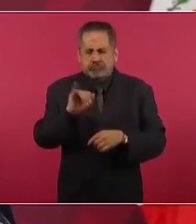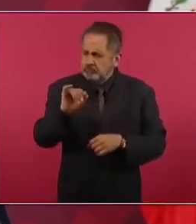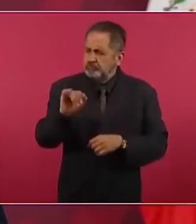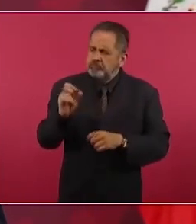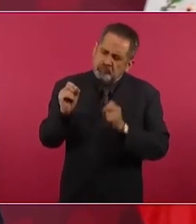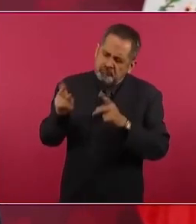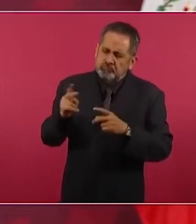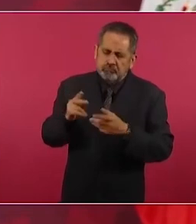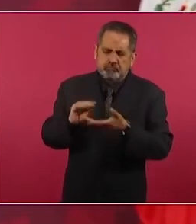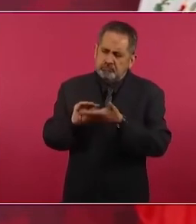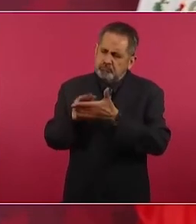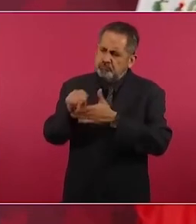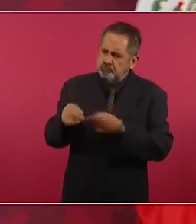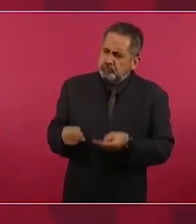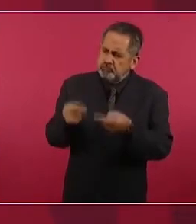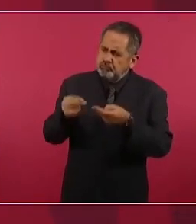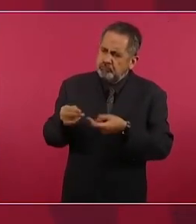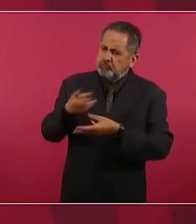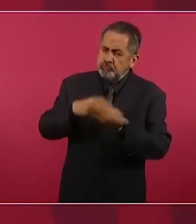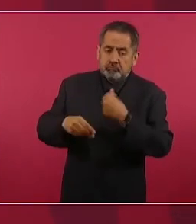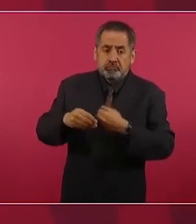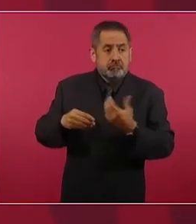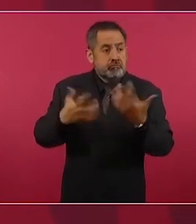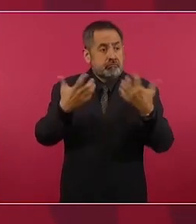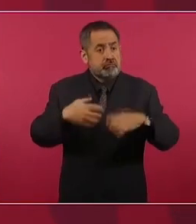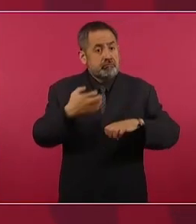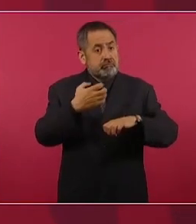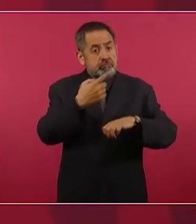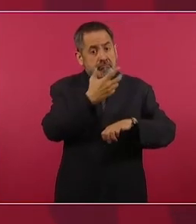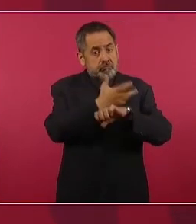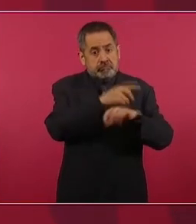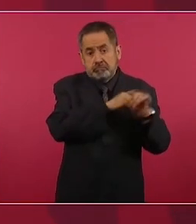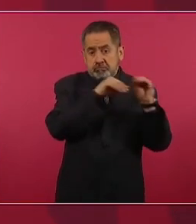inversiones de empresas estadounidenses en México.